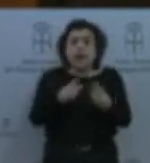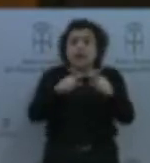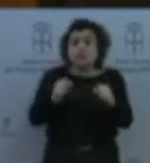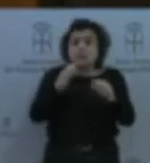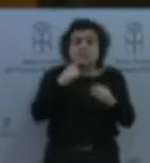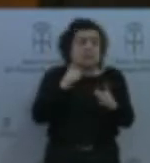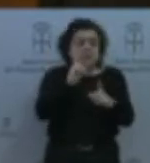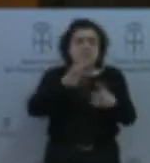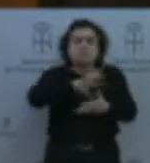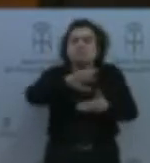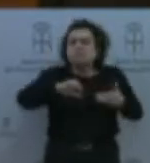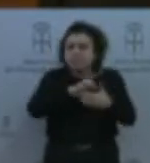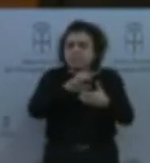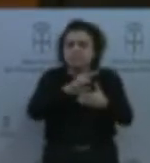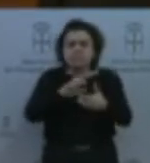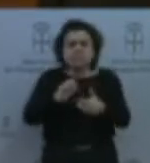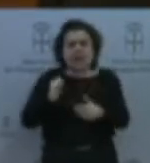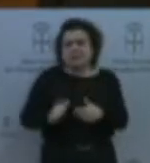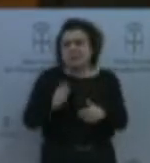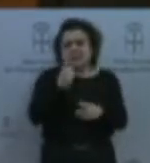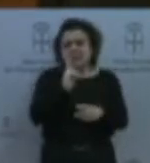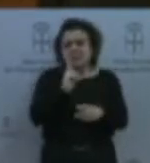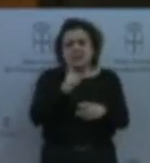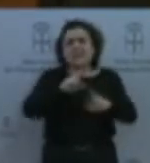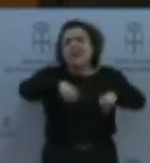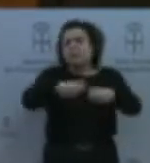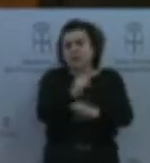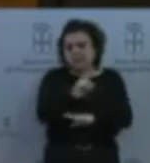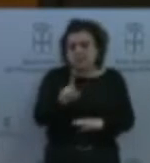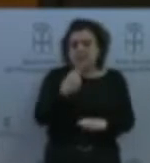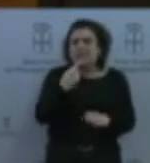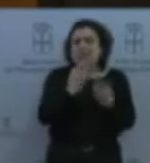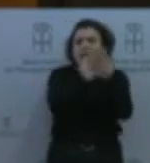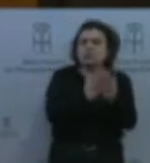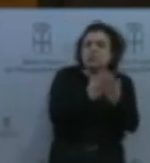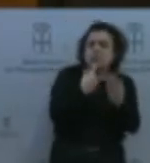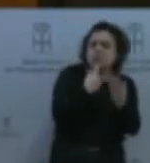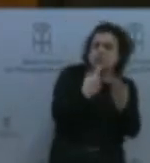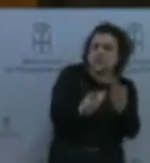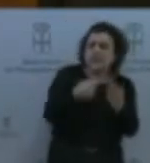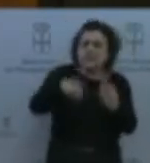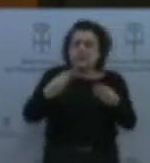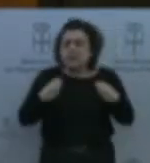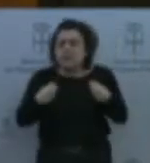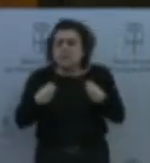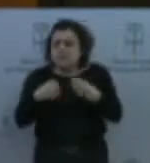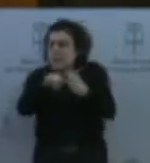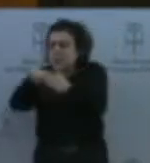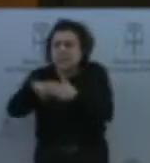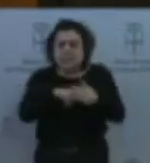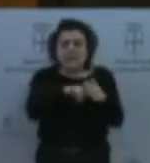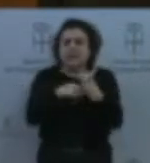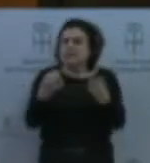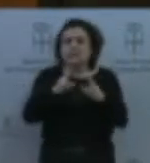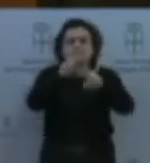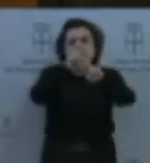impostas. Así lo dicen los estudios, así lo vivimos en nuestra contorna. Hay que buscar, en definitiva, ser más, pero no hay que perder de